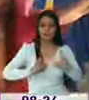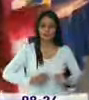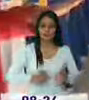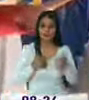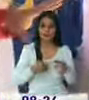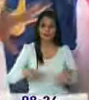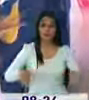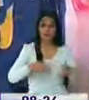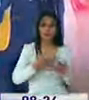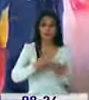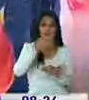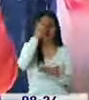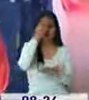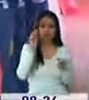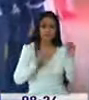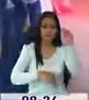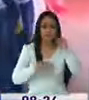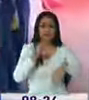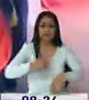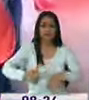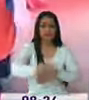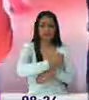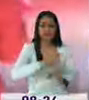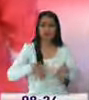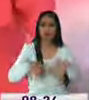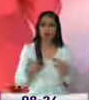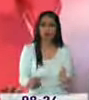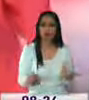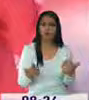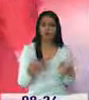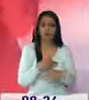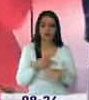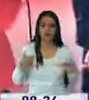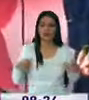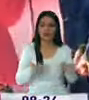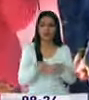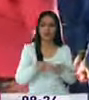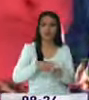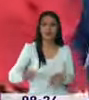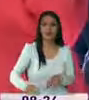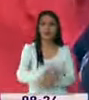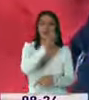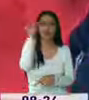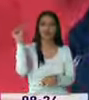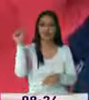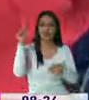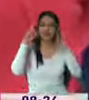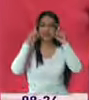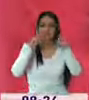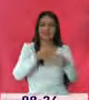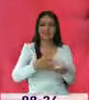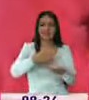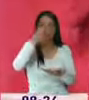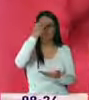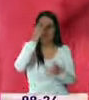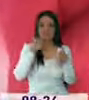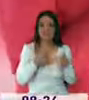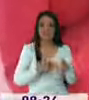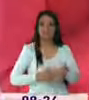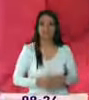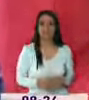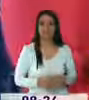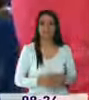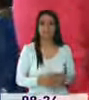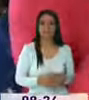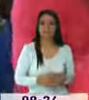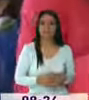estas recetas de una forma súper chévere. Están disfrazados de superhéroes y así es como ellos van a aprender a alimentarse de forma saludable. Nosotros queremos